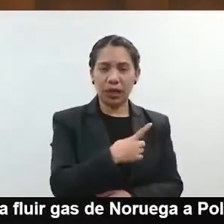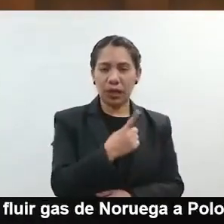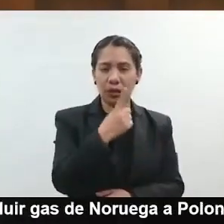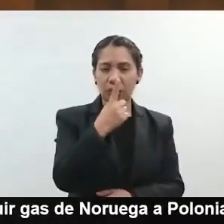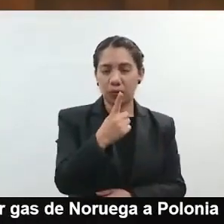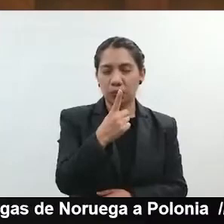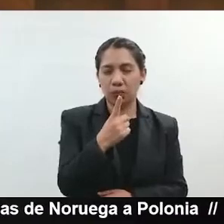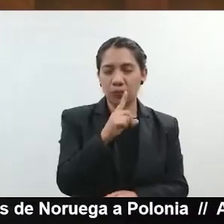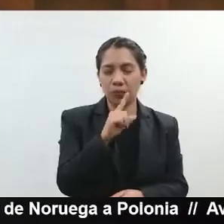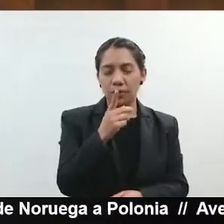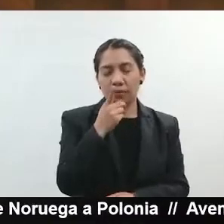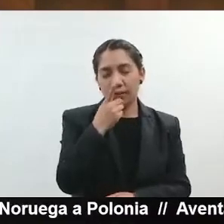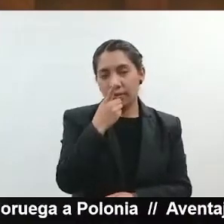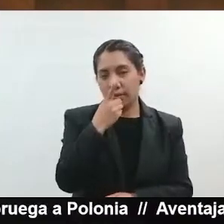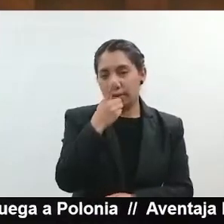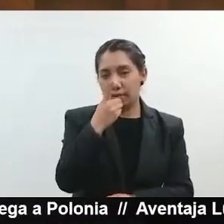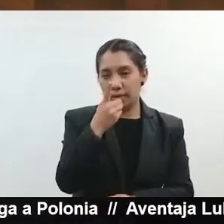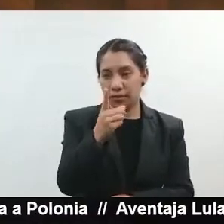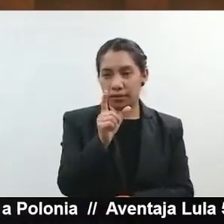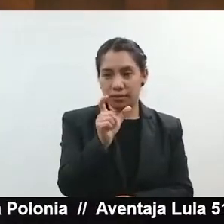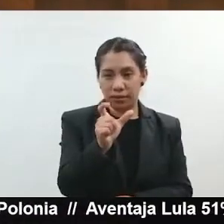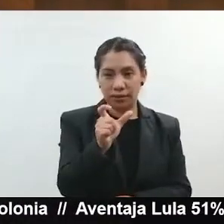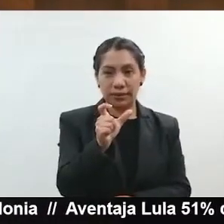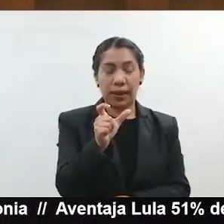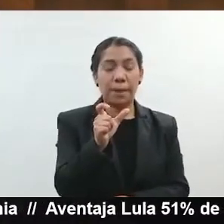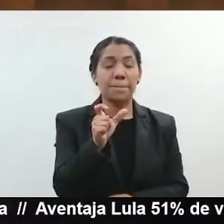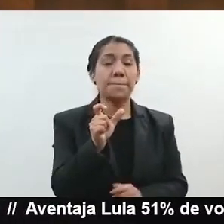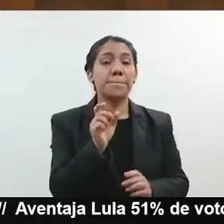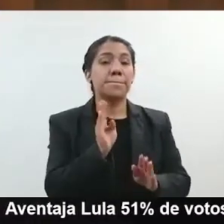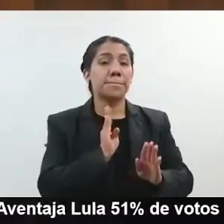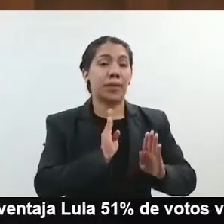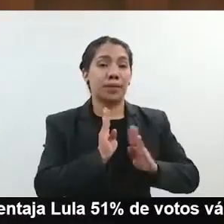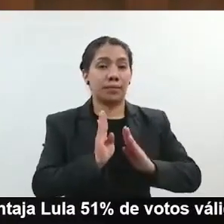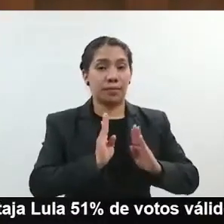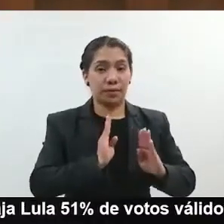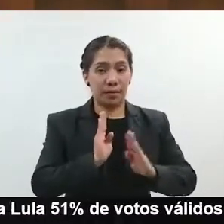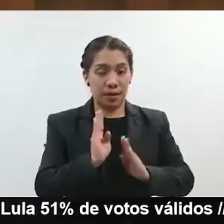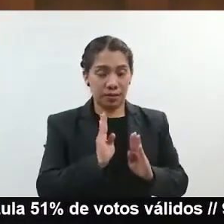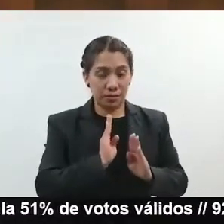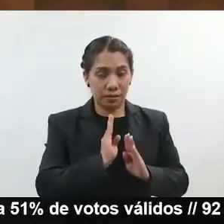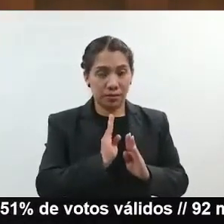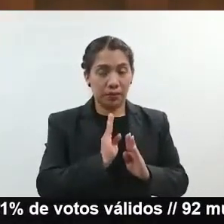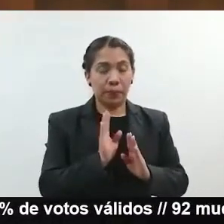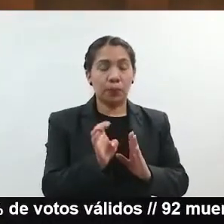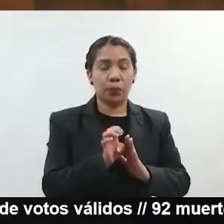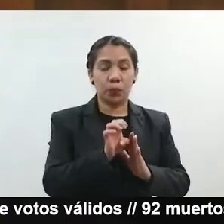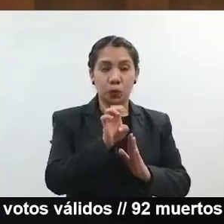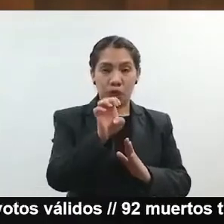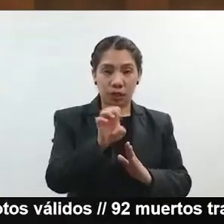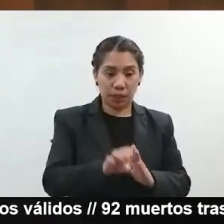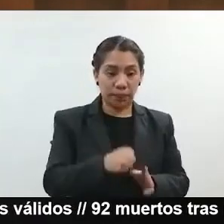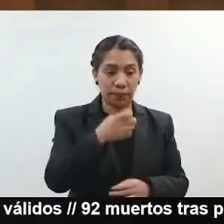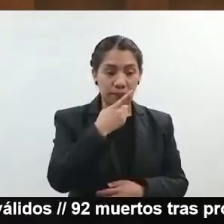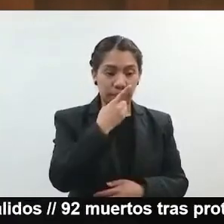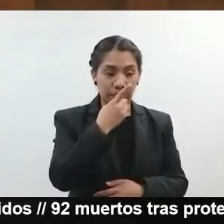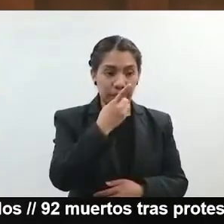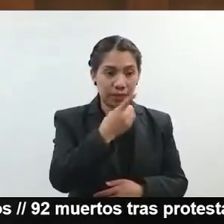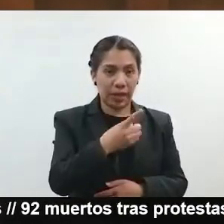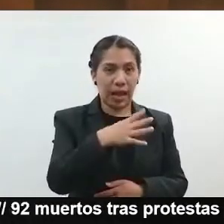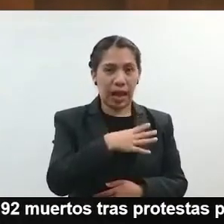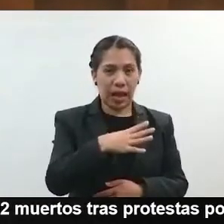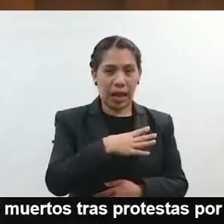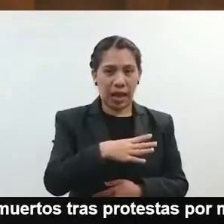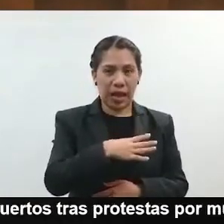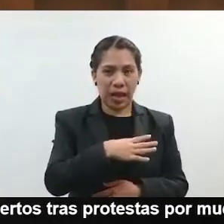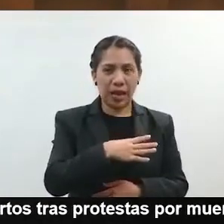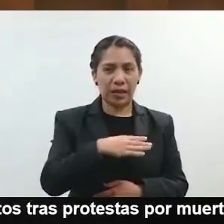específica a militares. Por ejemplo, se menciona que se hacen jales de